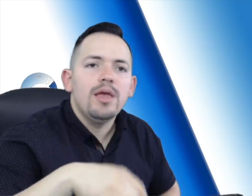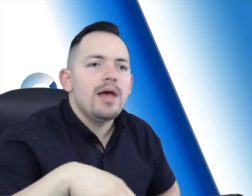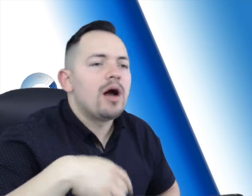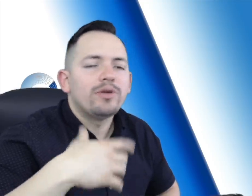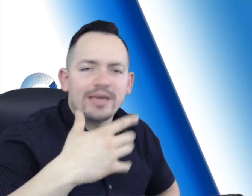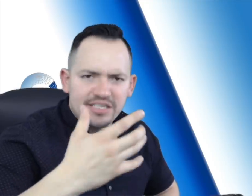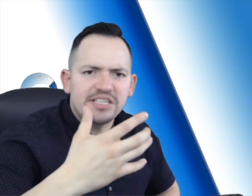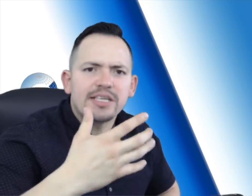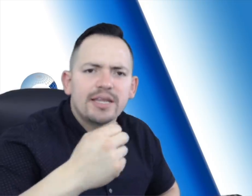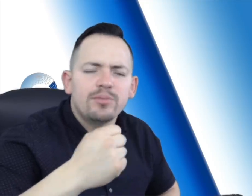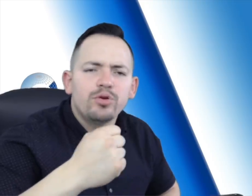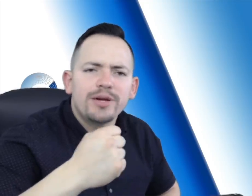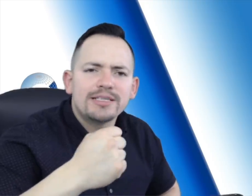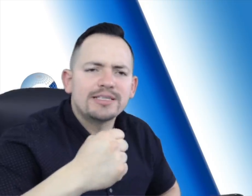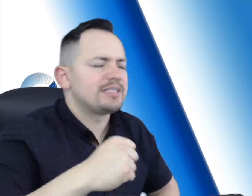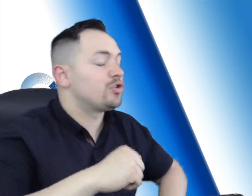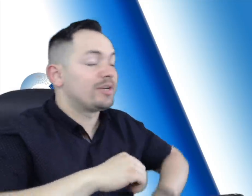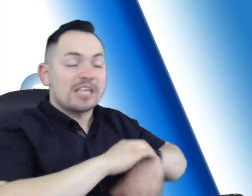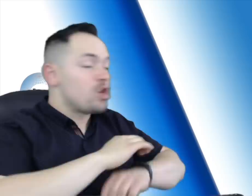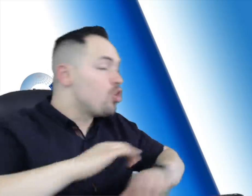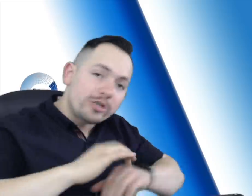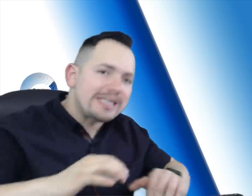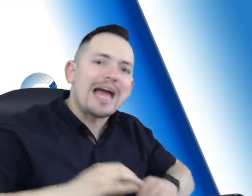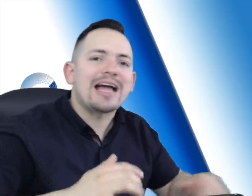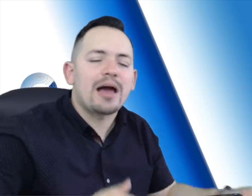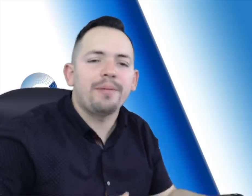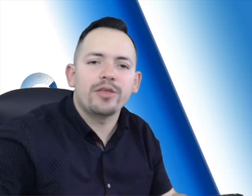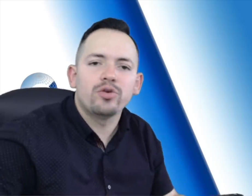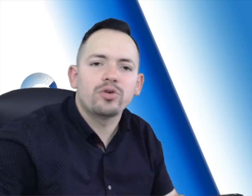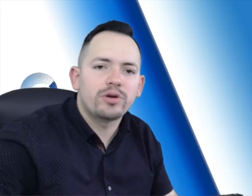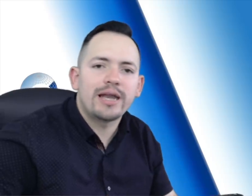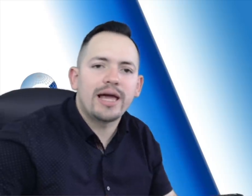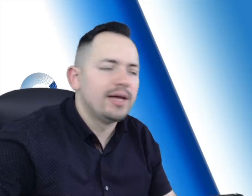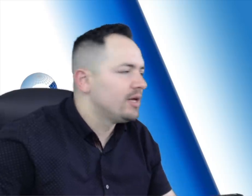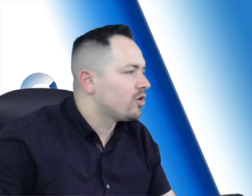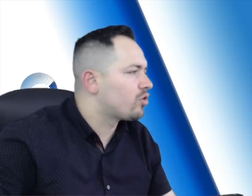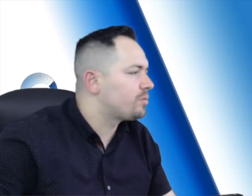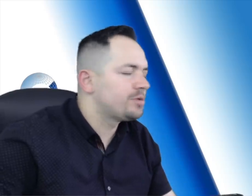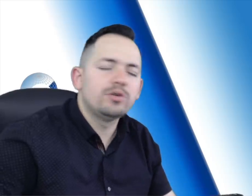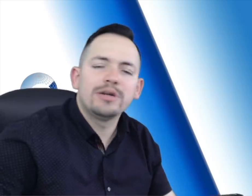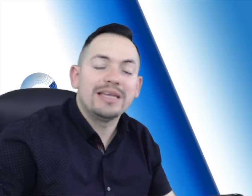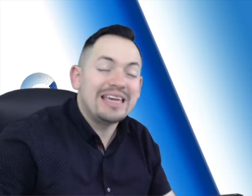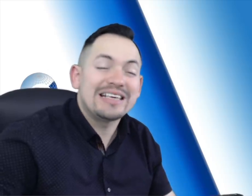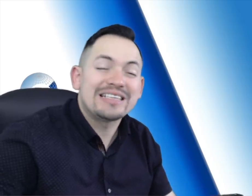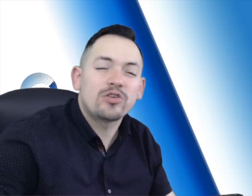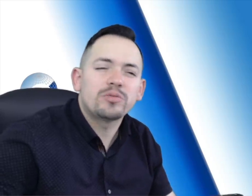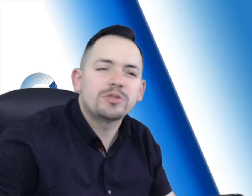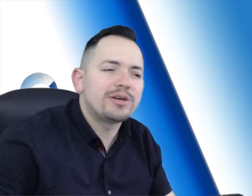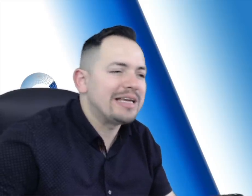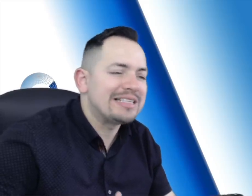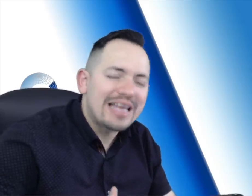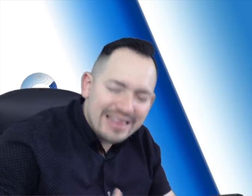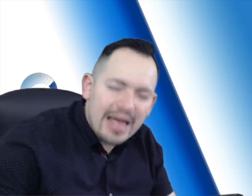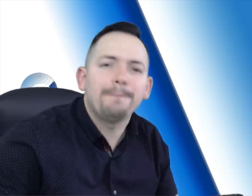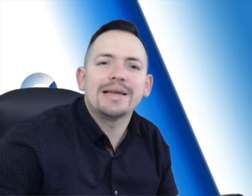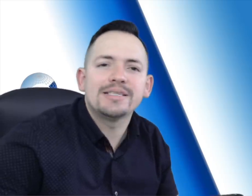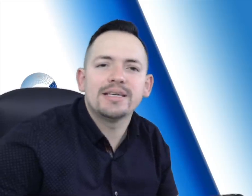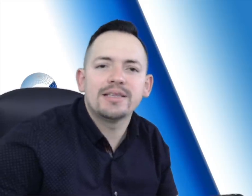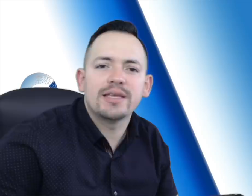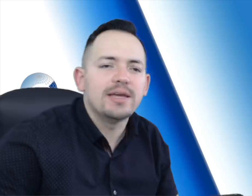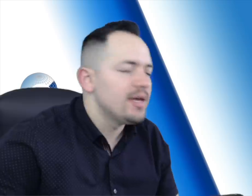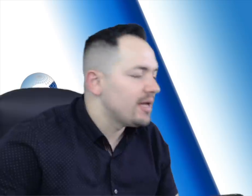aunque sí se tienen muy buenas intenciones, no se ha acabado con corrupción, y esa corrupción está